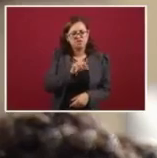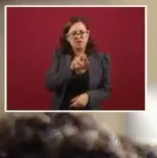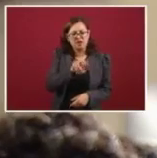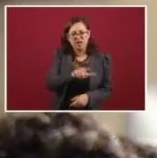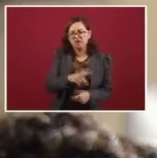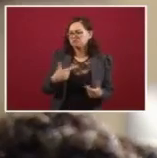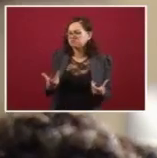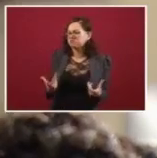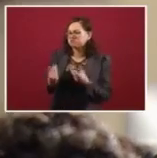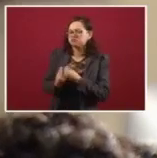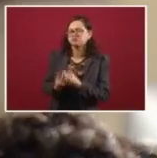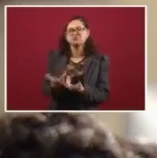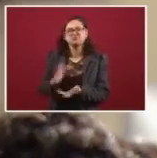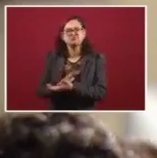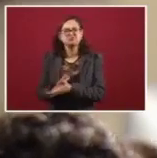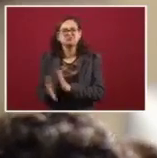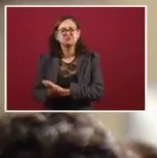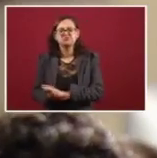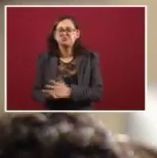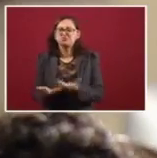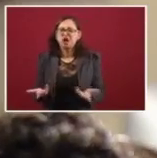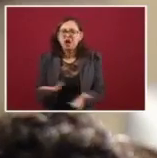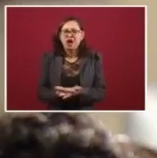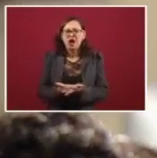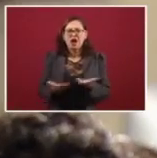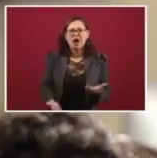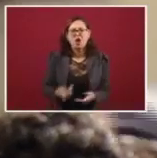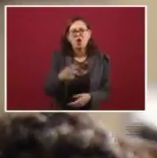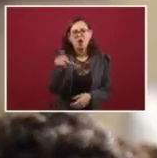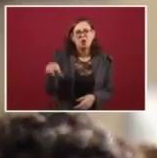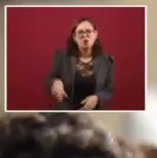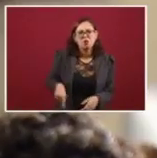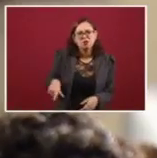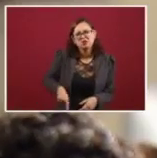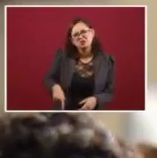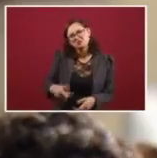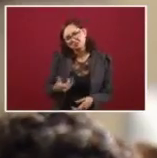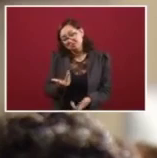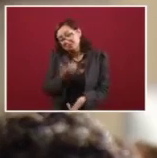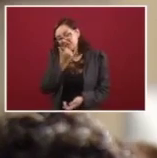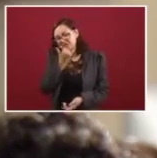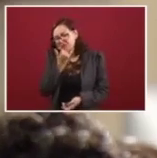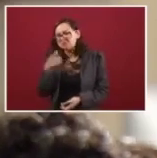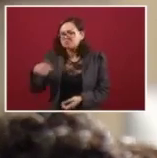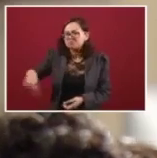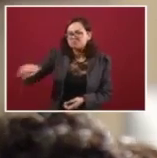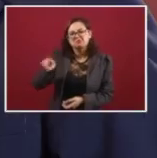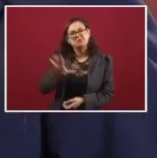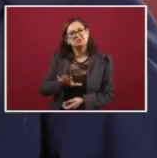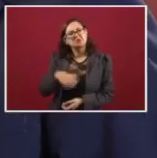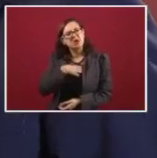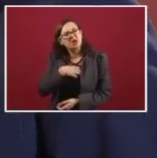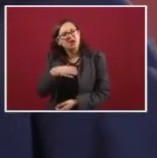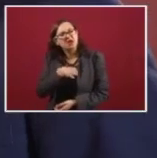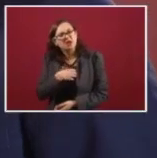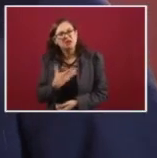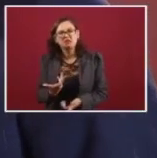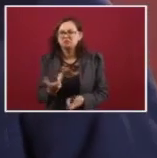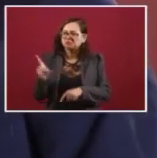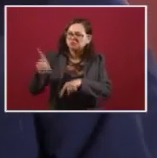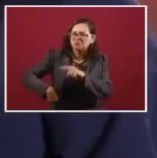para terminar con esas, pues hay que decirlo, presidente, son lacras que siguen viviendo del erario del país?